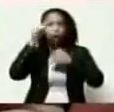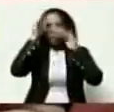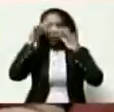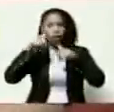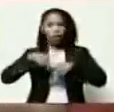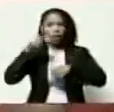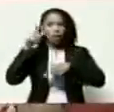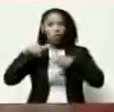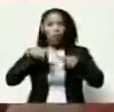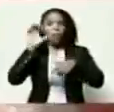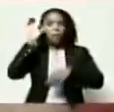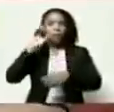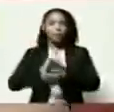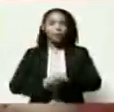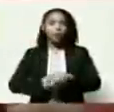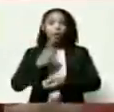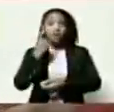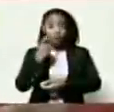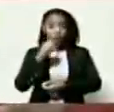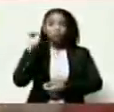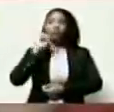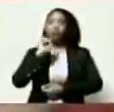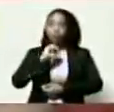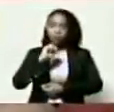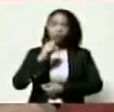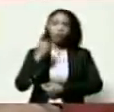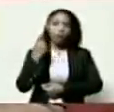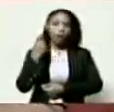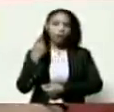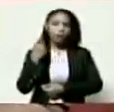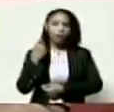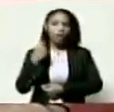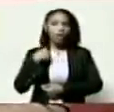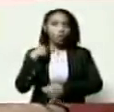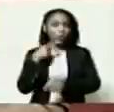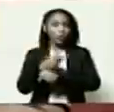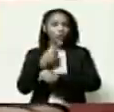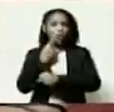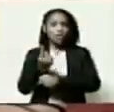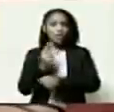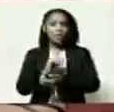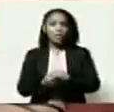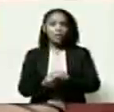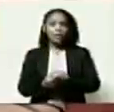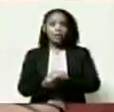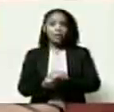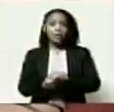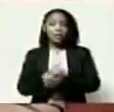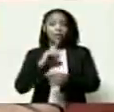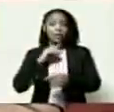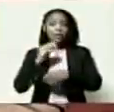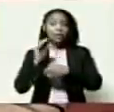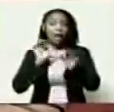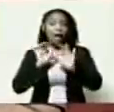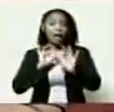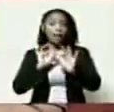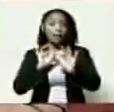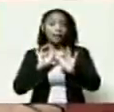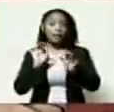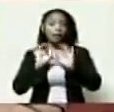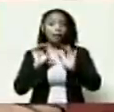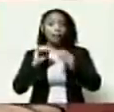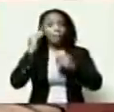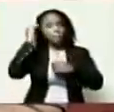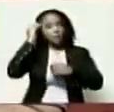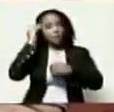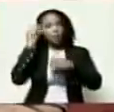país. ¿Qué falta? Sí falta. Y debo decir, sin escurrirle el bulto a esto, imaginemos y